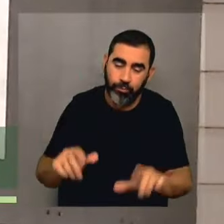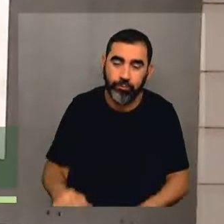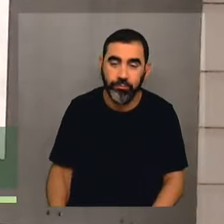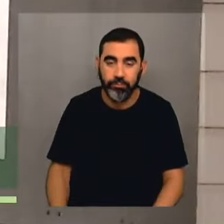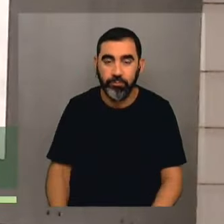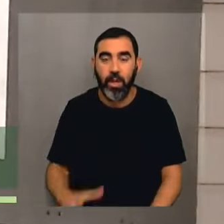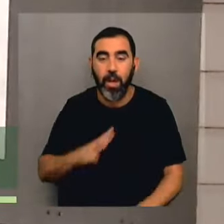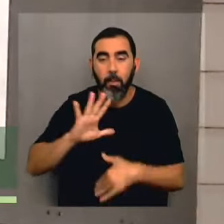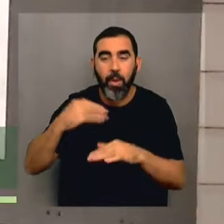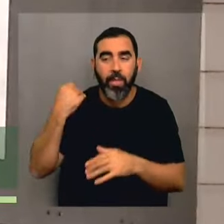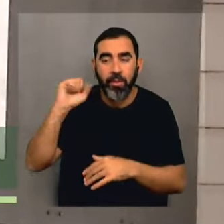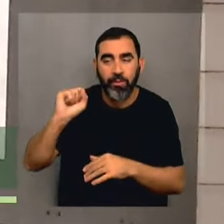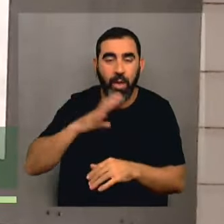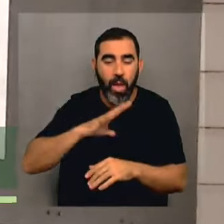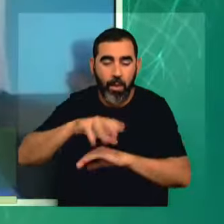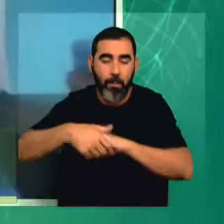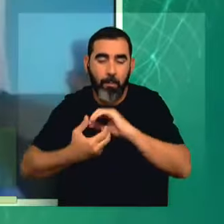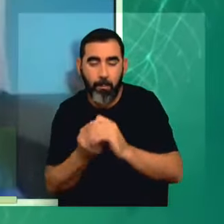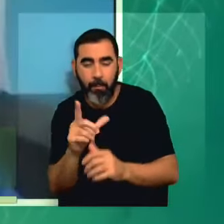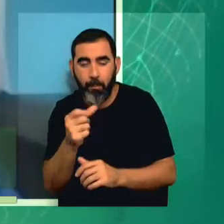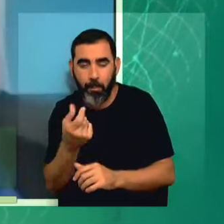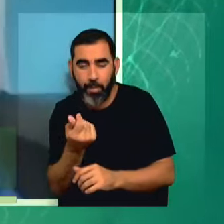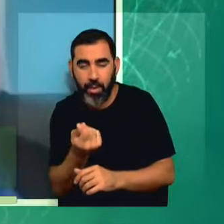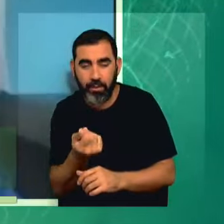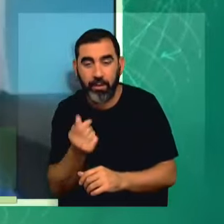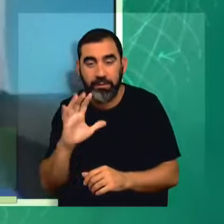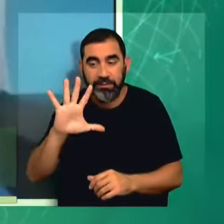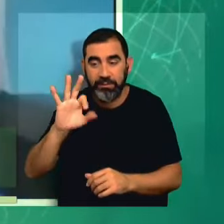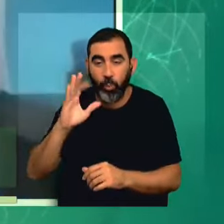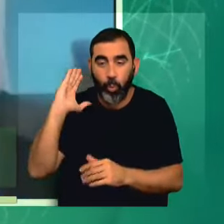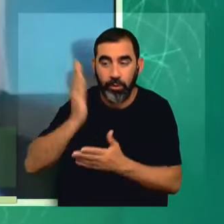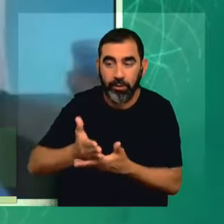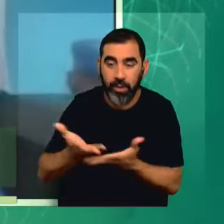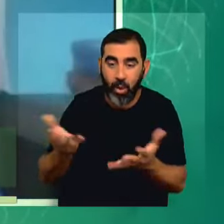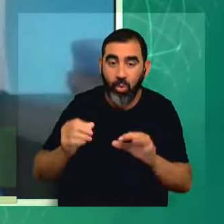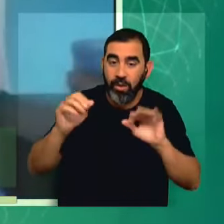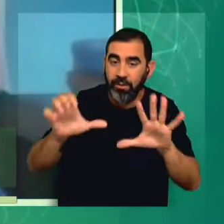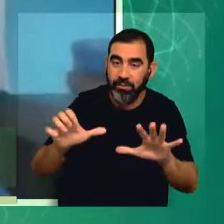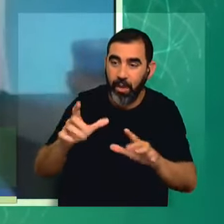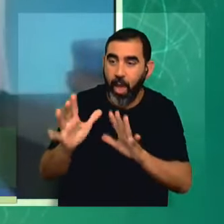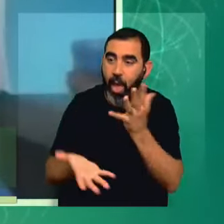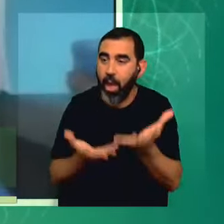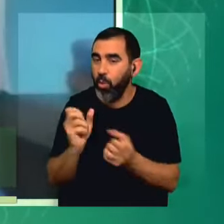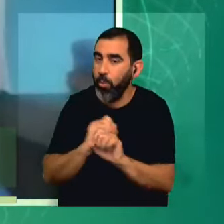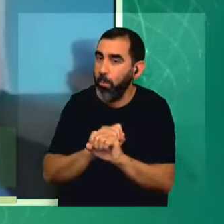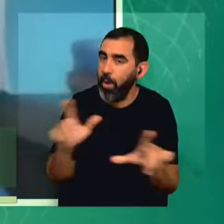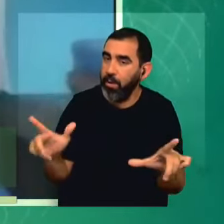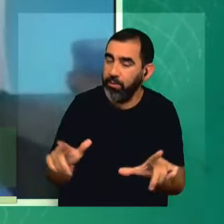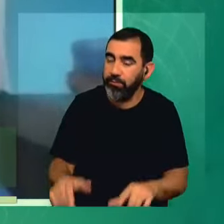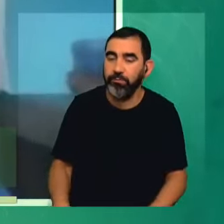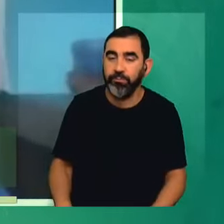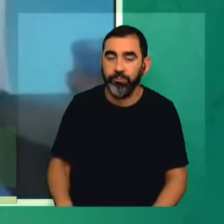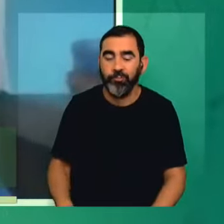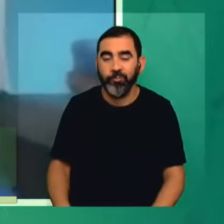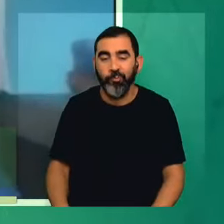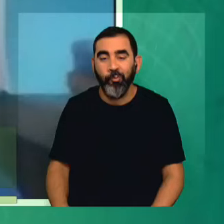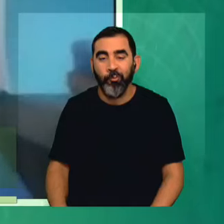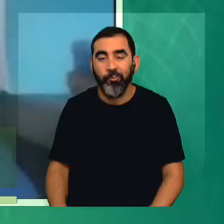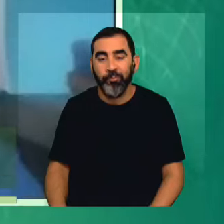crimen organizado hay más lavado y si de 50 sentencias pasamos a seis algo anda mal no estamos haciendo bien